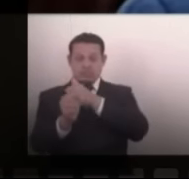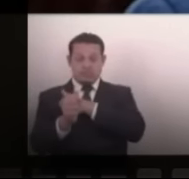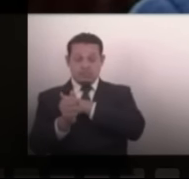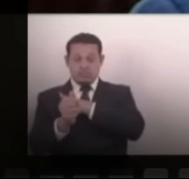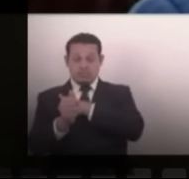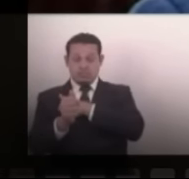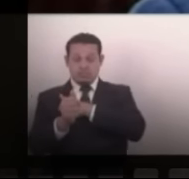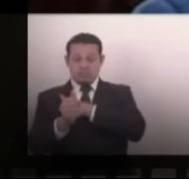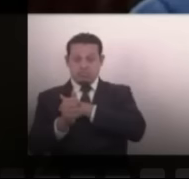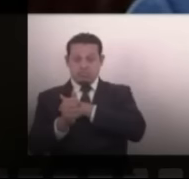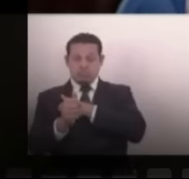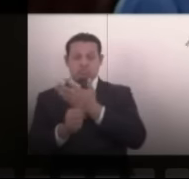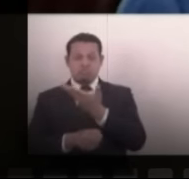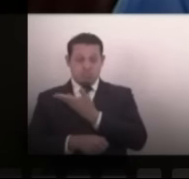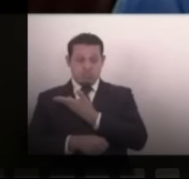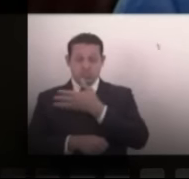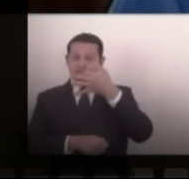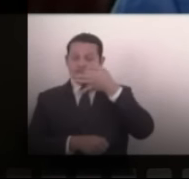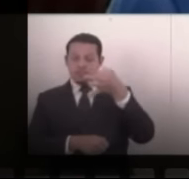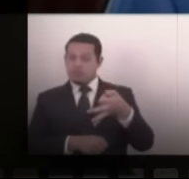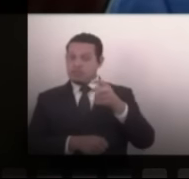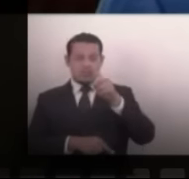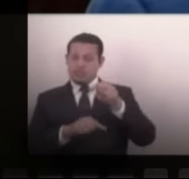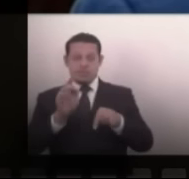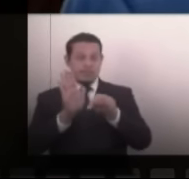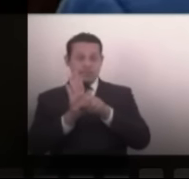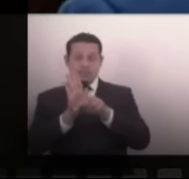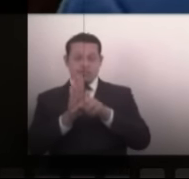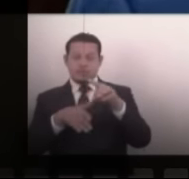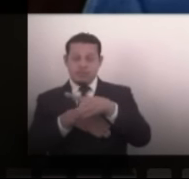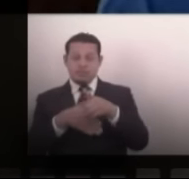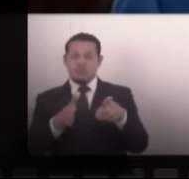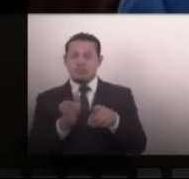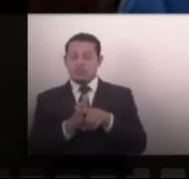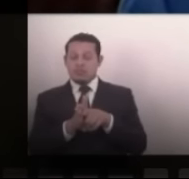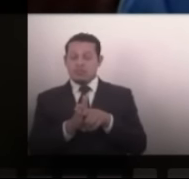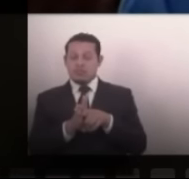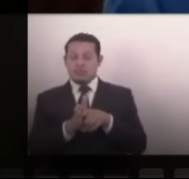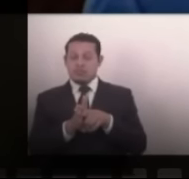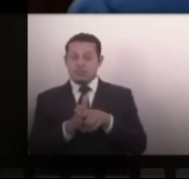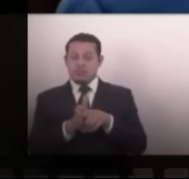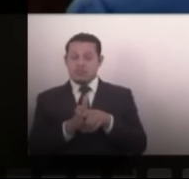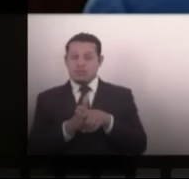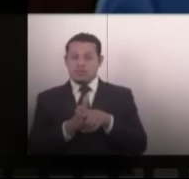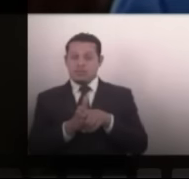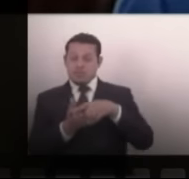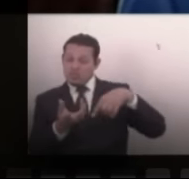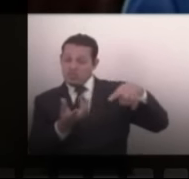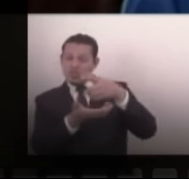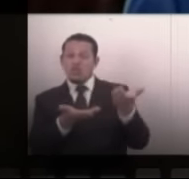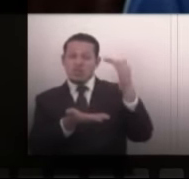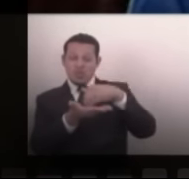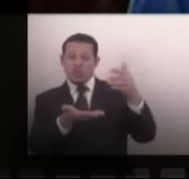que pagarlo esas son verdades que no podemos negar colegas diputados por más que ustedes